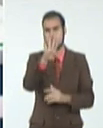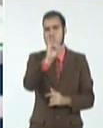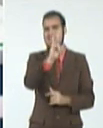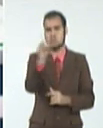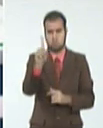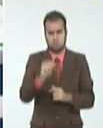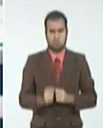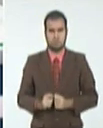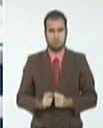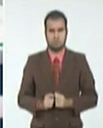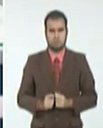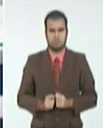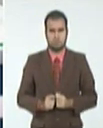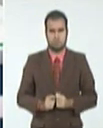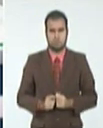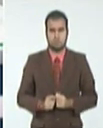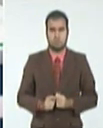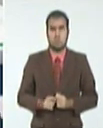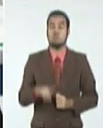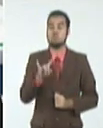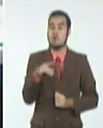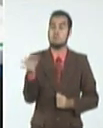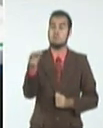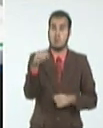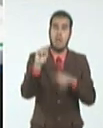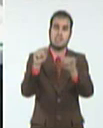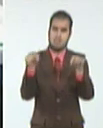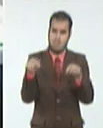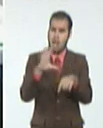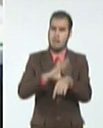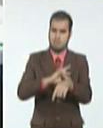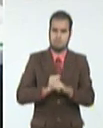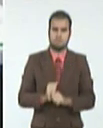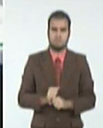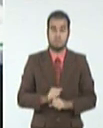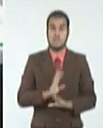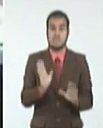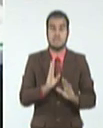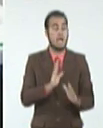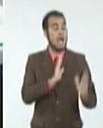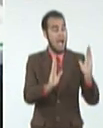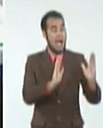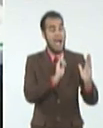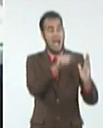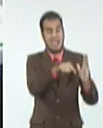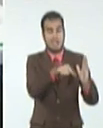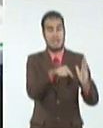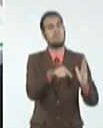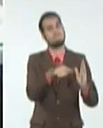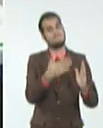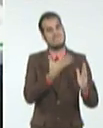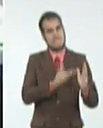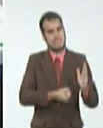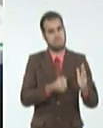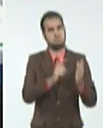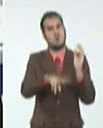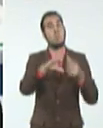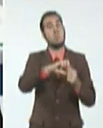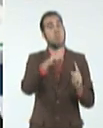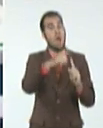casos en 9 de sus 13 municipios, y la más oriental de las provincias cubanas, lamentablemente, está